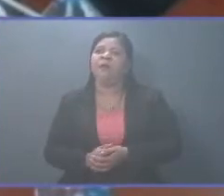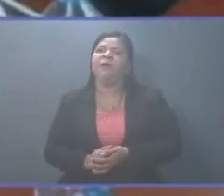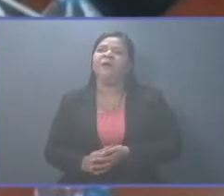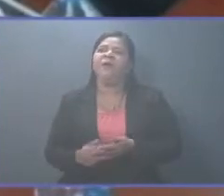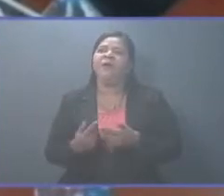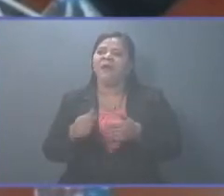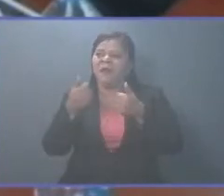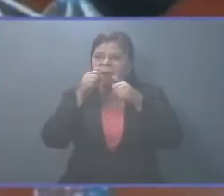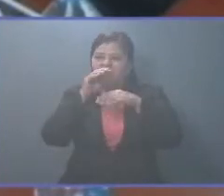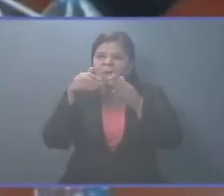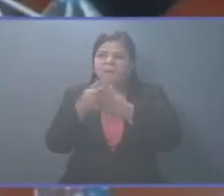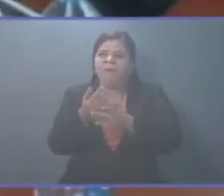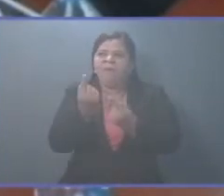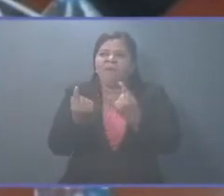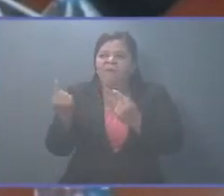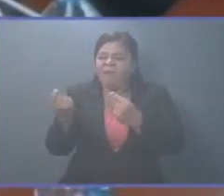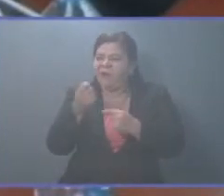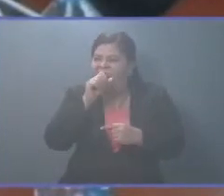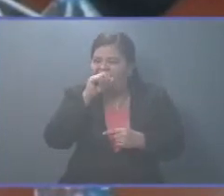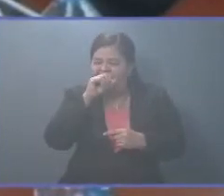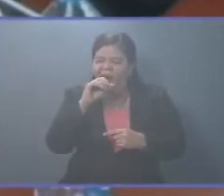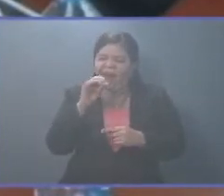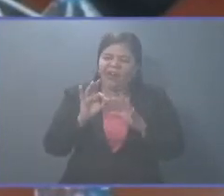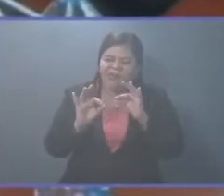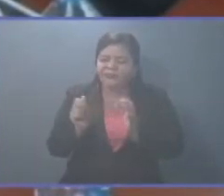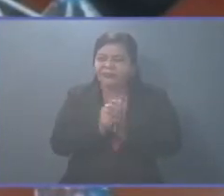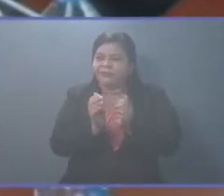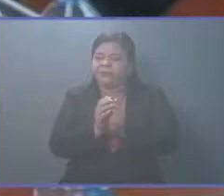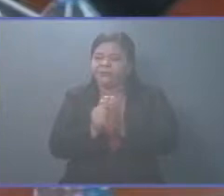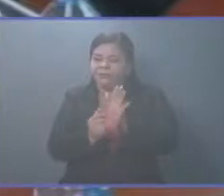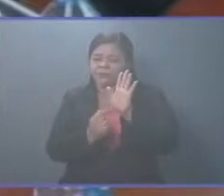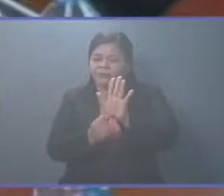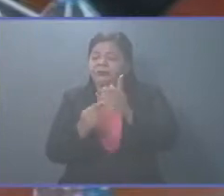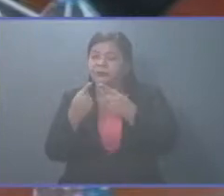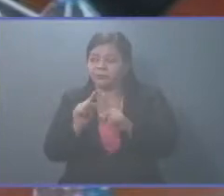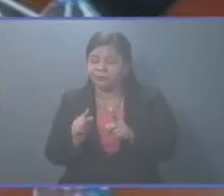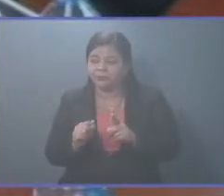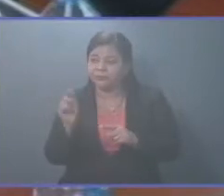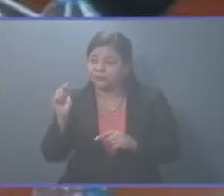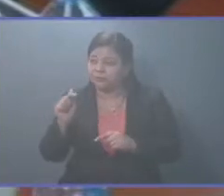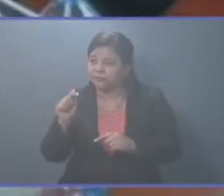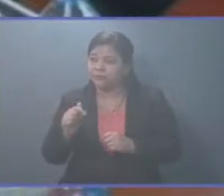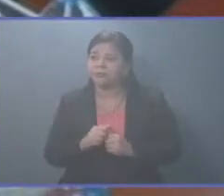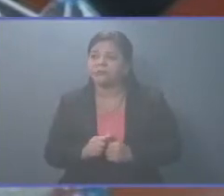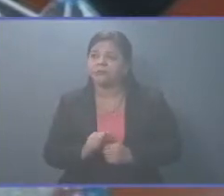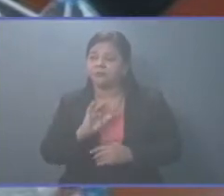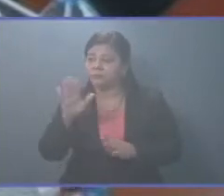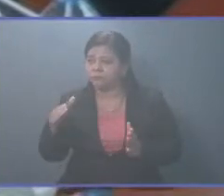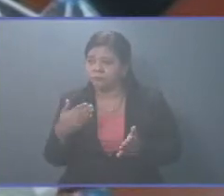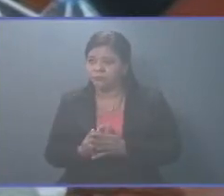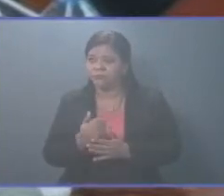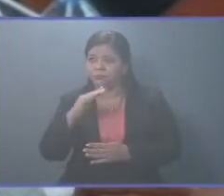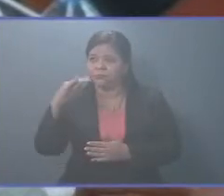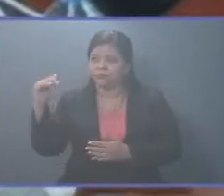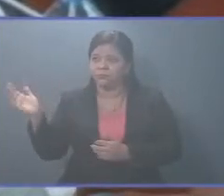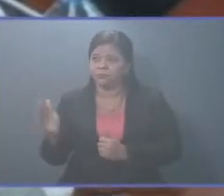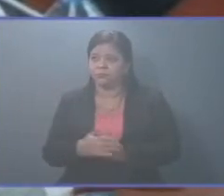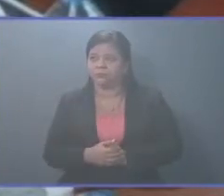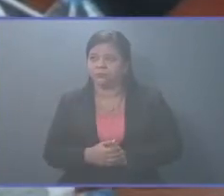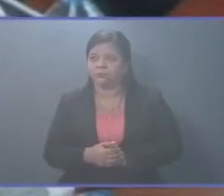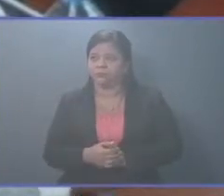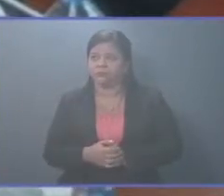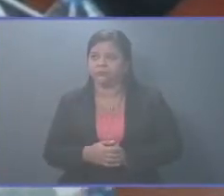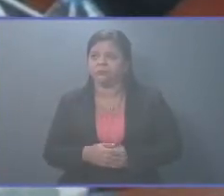en algún momento algún paciente presente alguna reacción, y eso, pues, en todos los países ha sucedido,